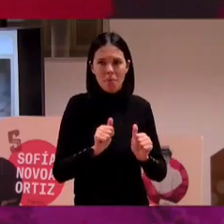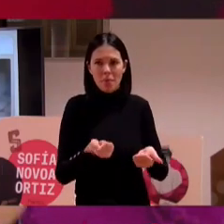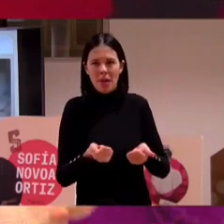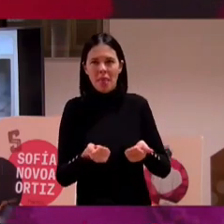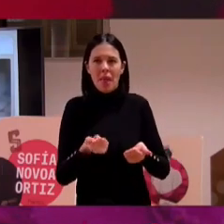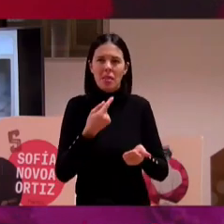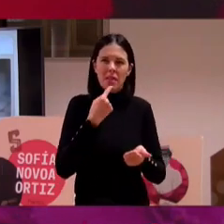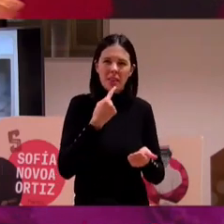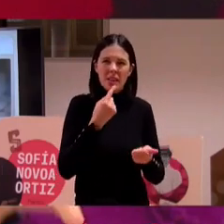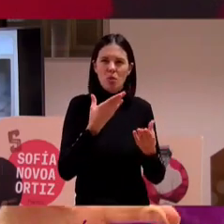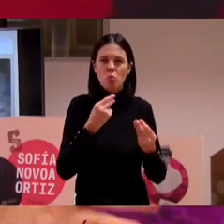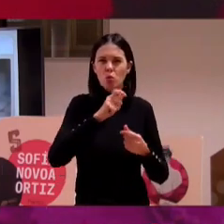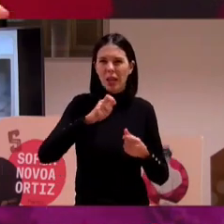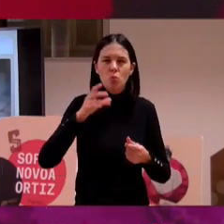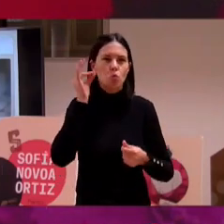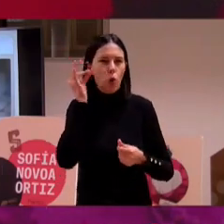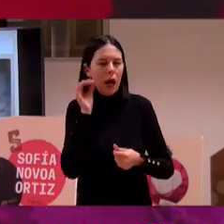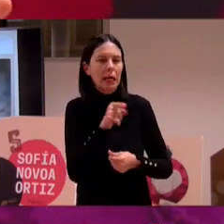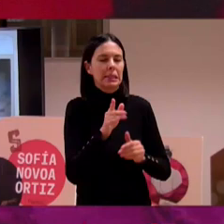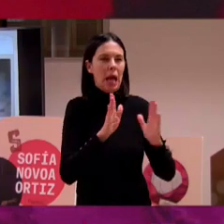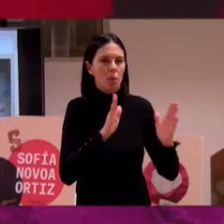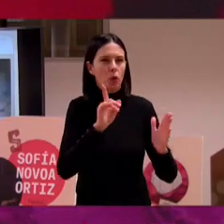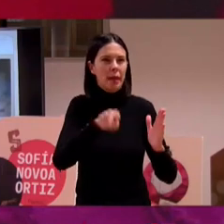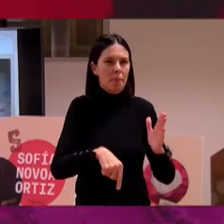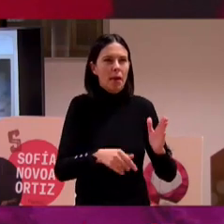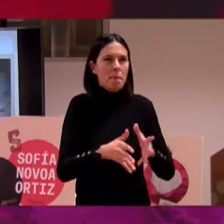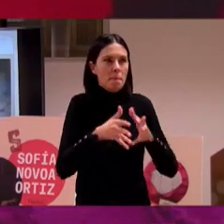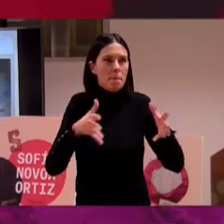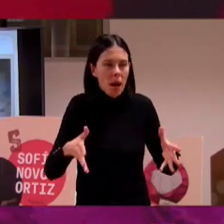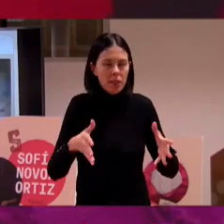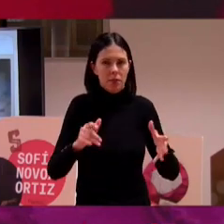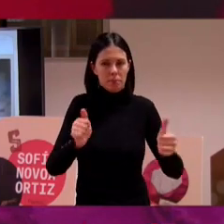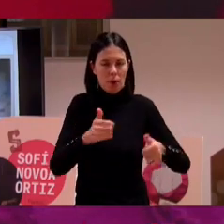se introduciendo pues, todas las mujeres que estaban en ese momento, más tal.